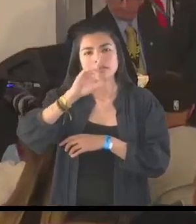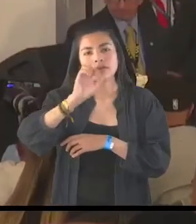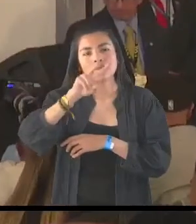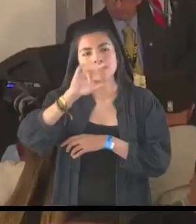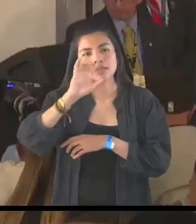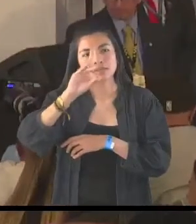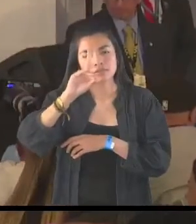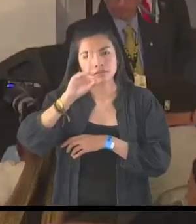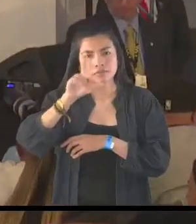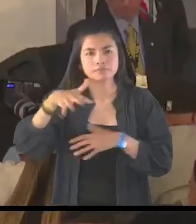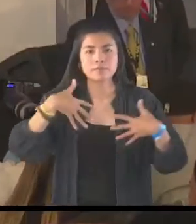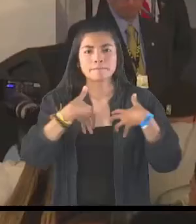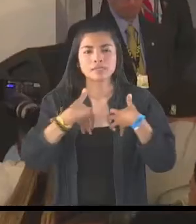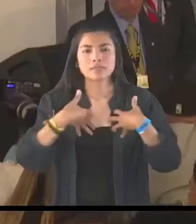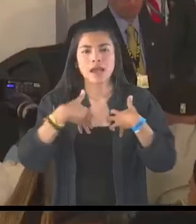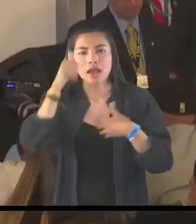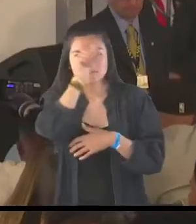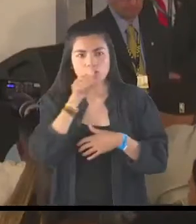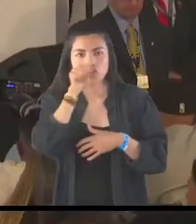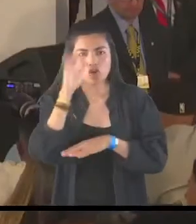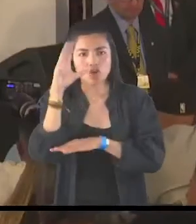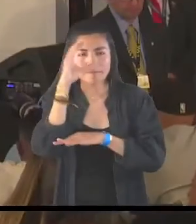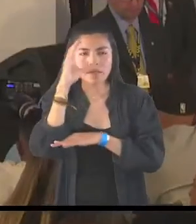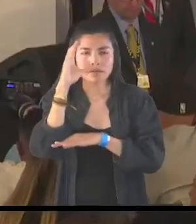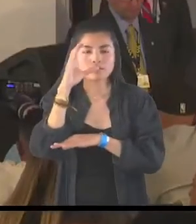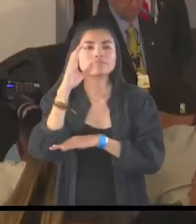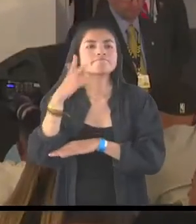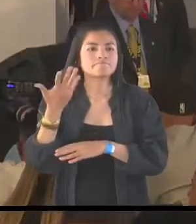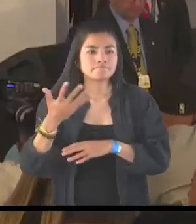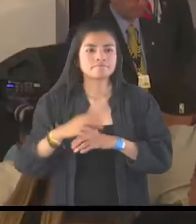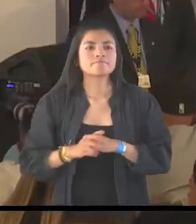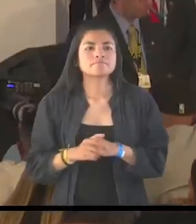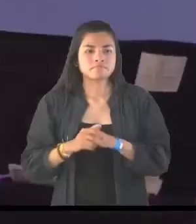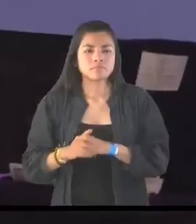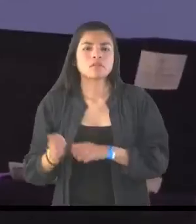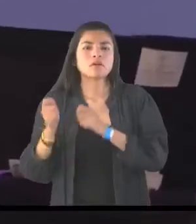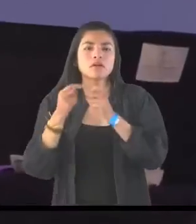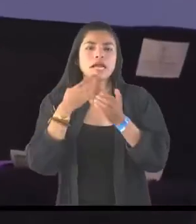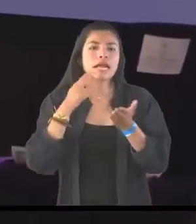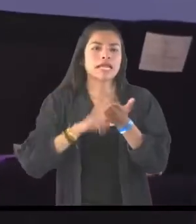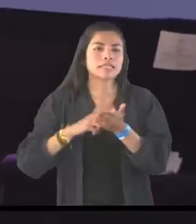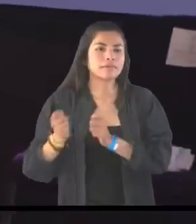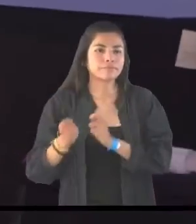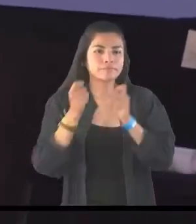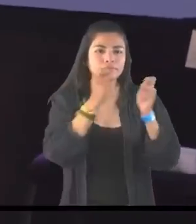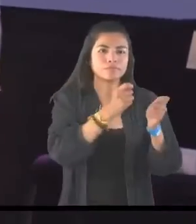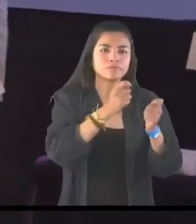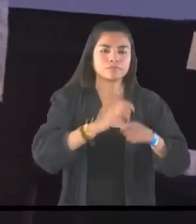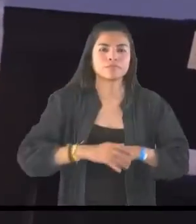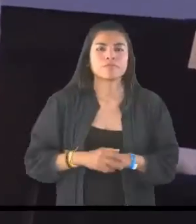afrocolombiana, para que la directora de la Unidad de Víctimas haga entrega de esta carta indemnizatoria.